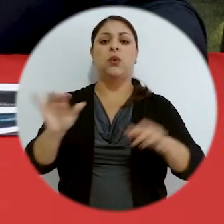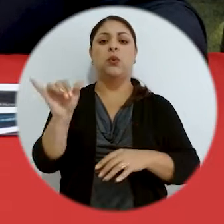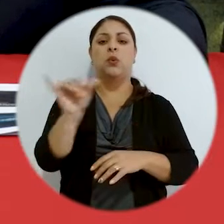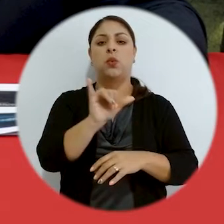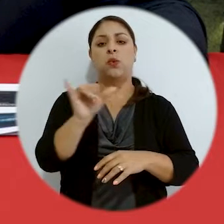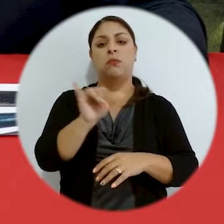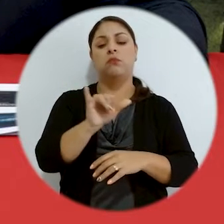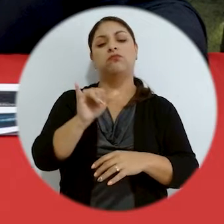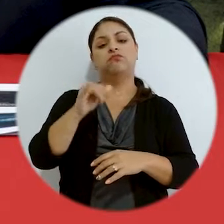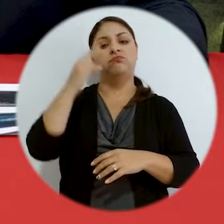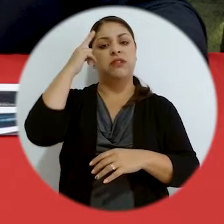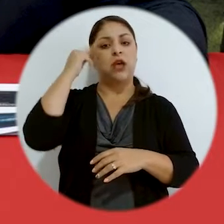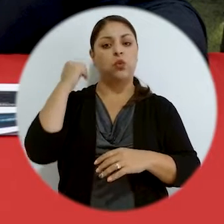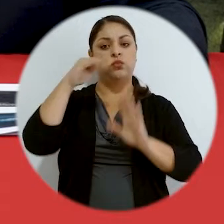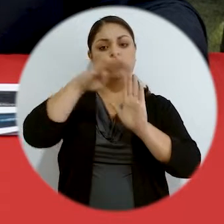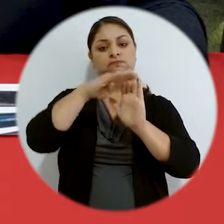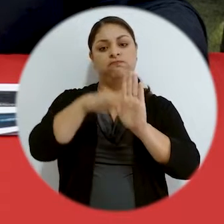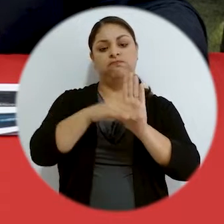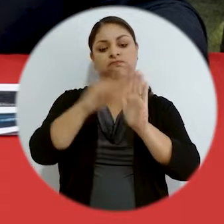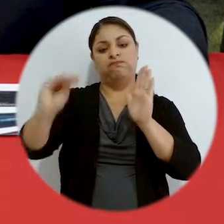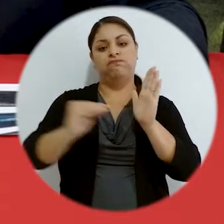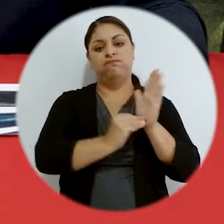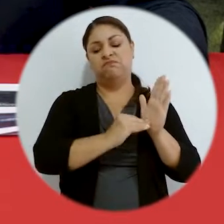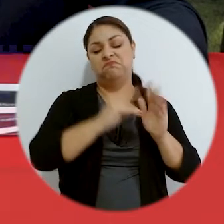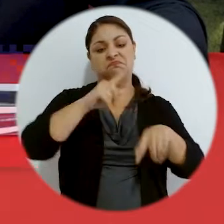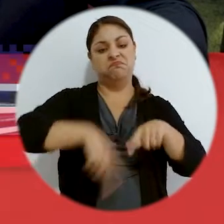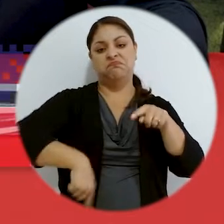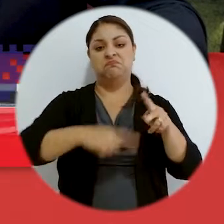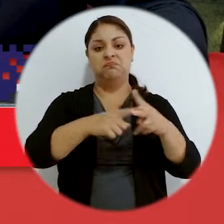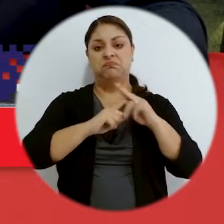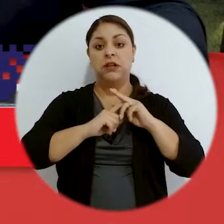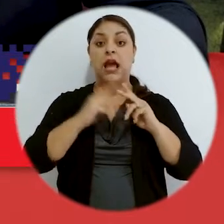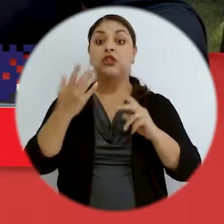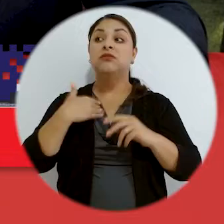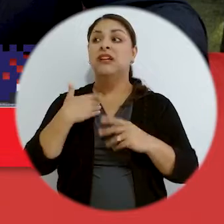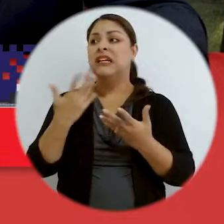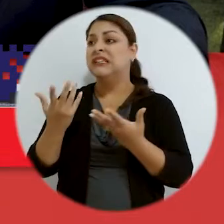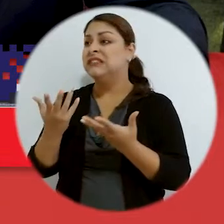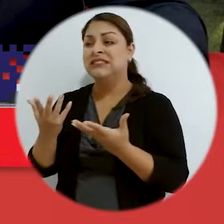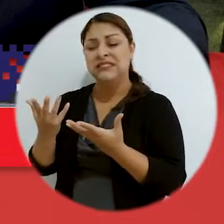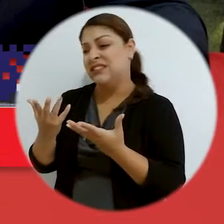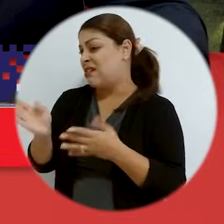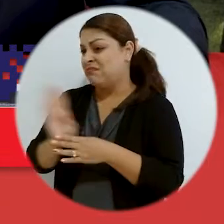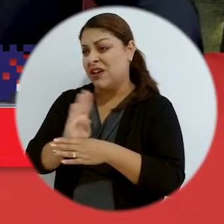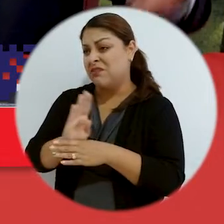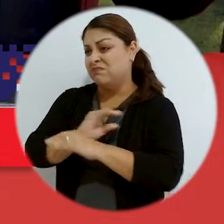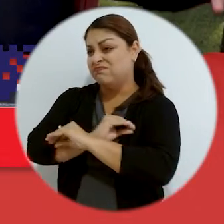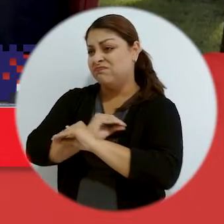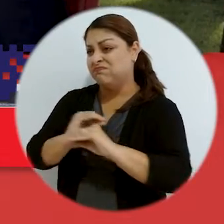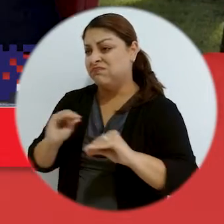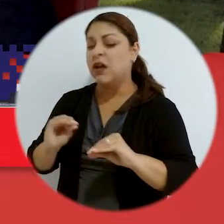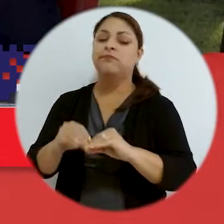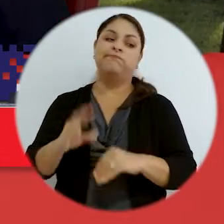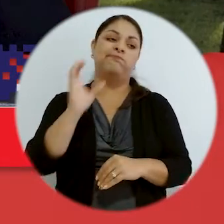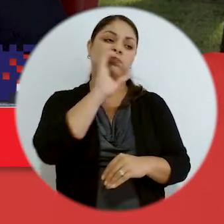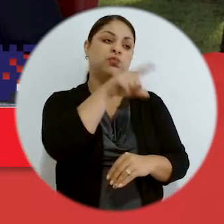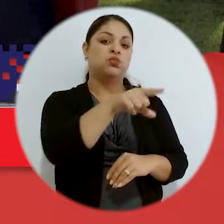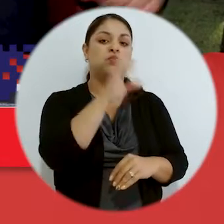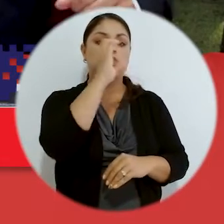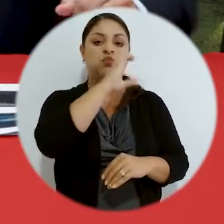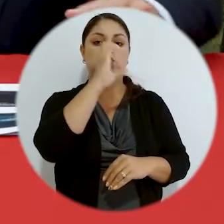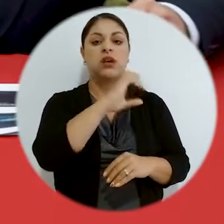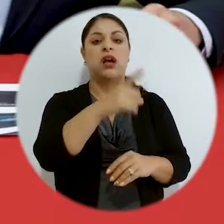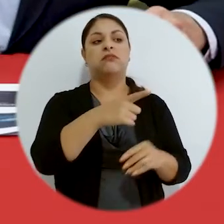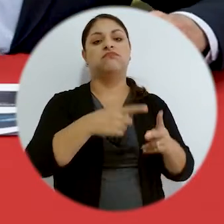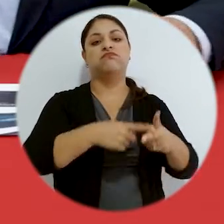que llamaríamos nosotros el gota a gota, el mercado informal. ¿Dónde operan estos gota a gota, don Leiner? Porque uno identifica, bueno, el banco está